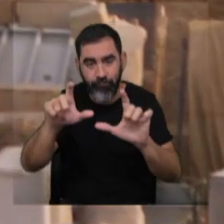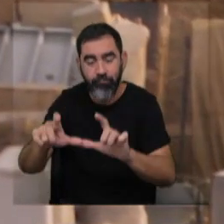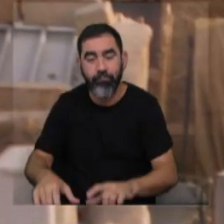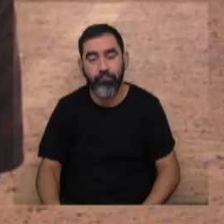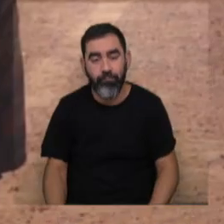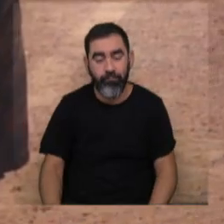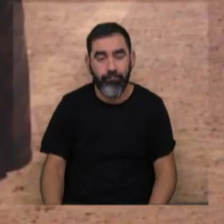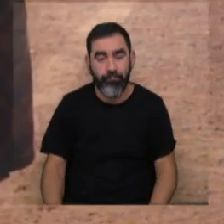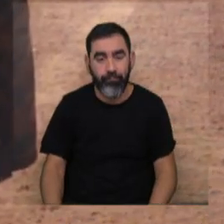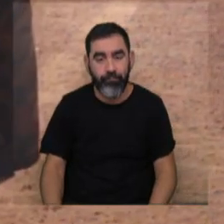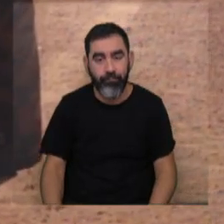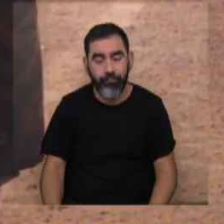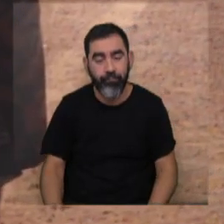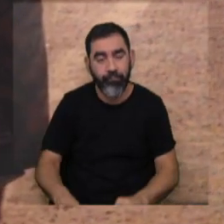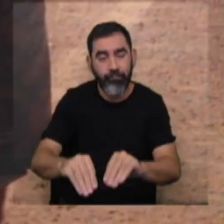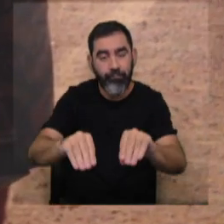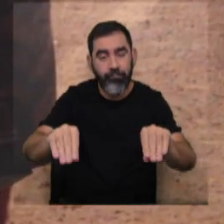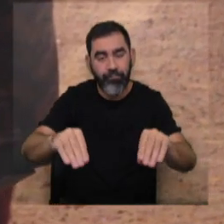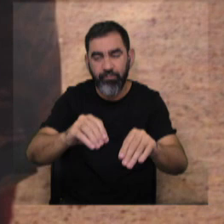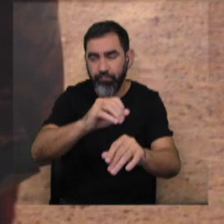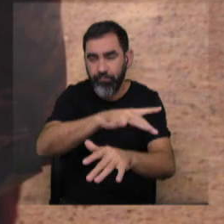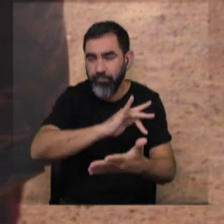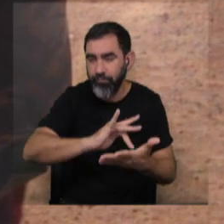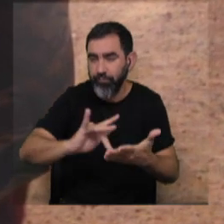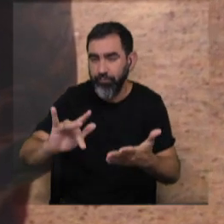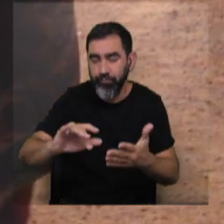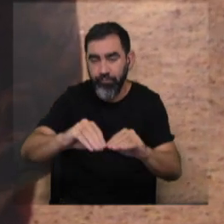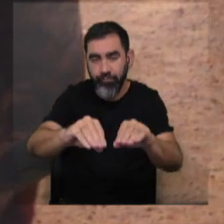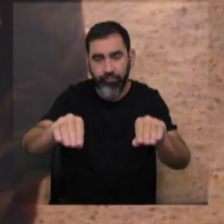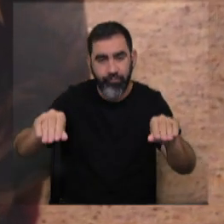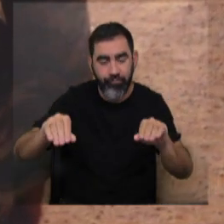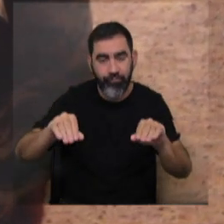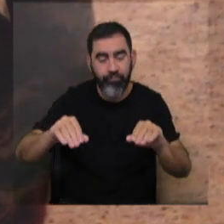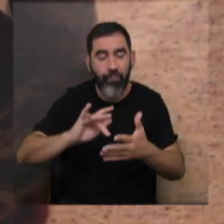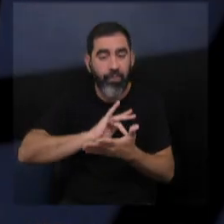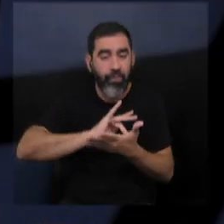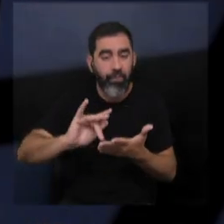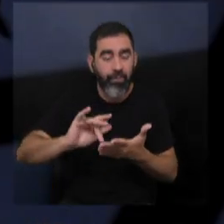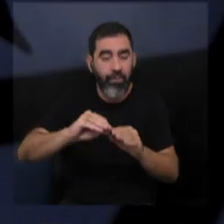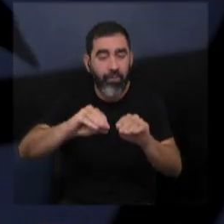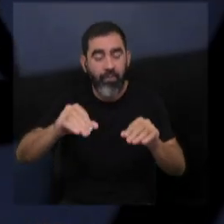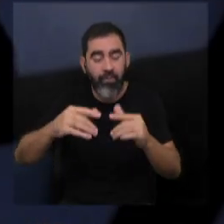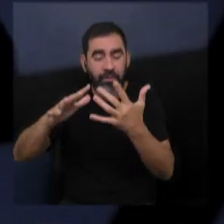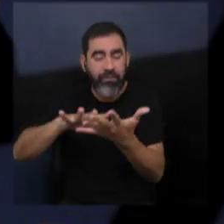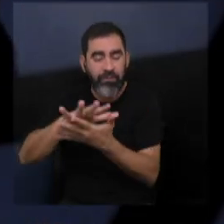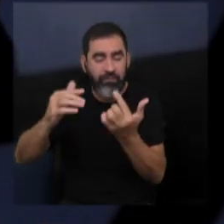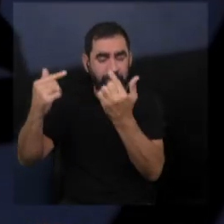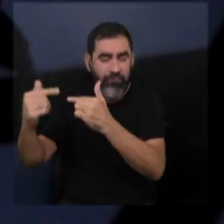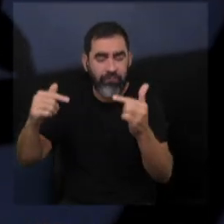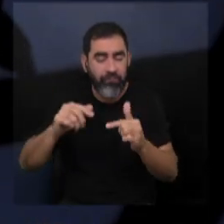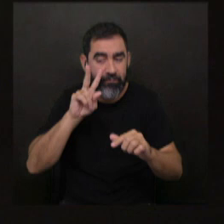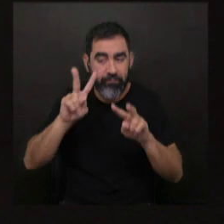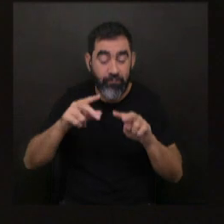Las imágenes son de un desierto totalmente árido, son de un desierto y una realidad distópica para los